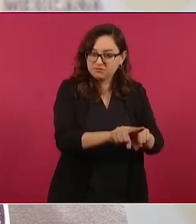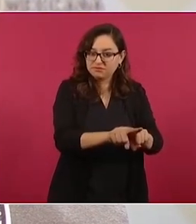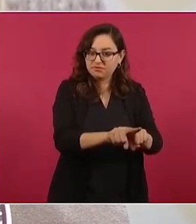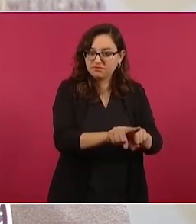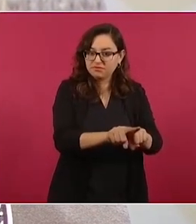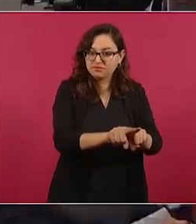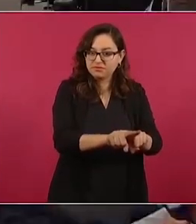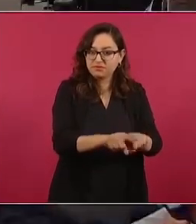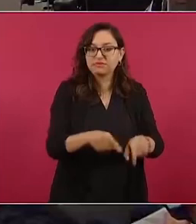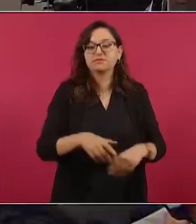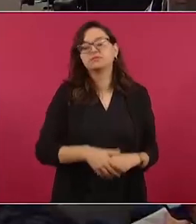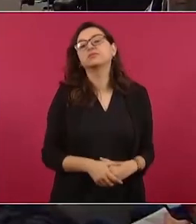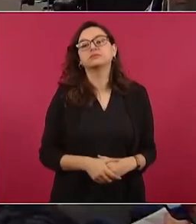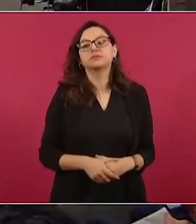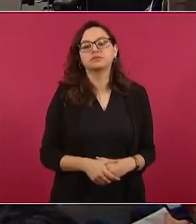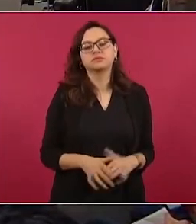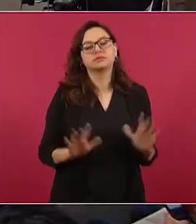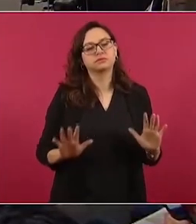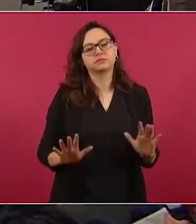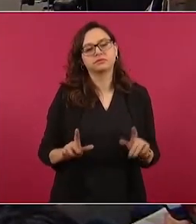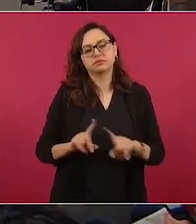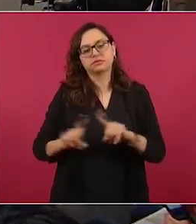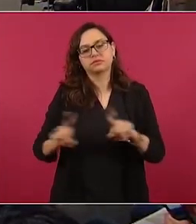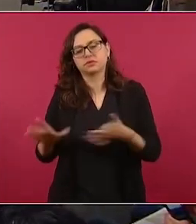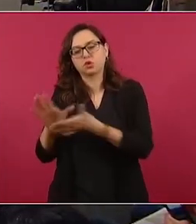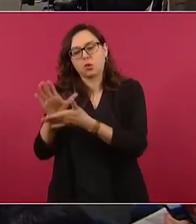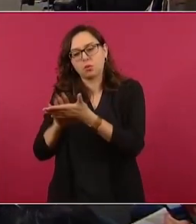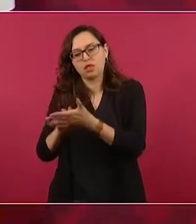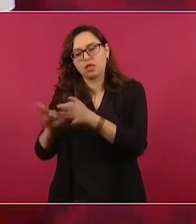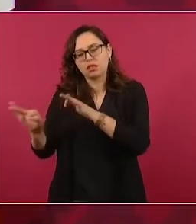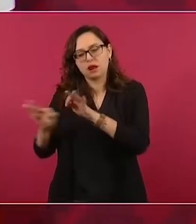Desde luego se salvan los trabajadores.